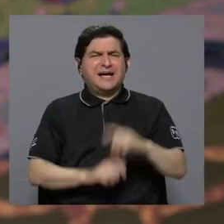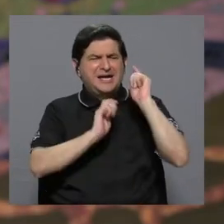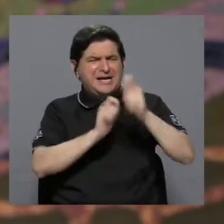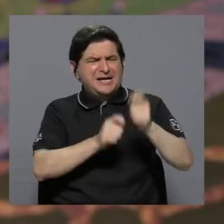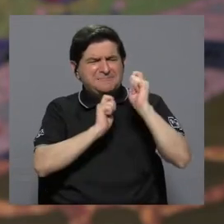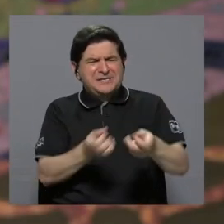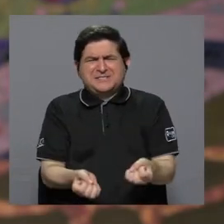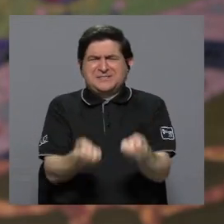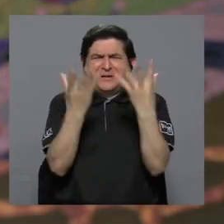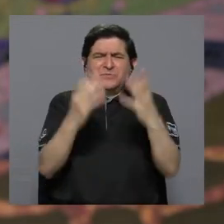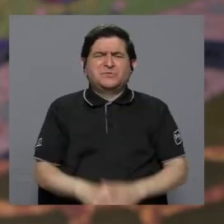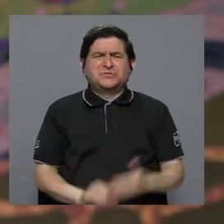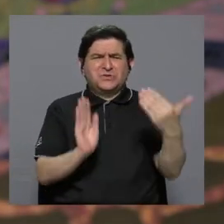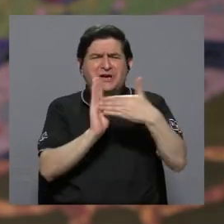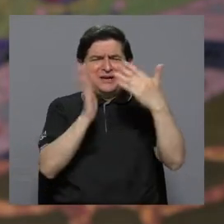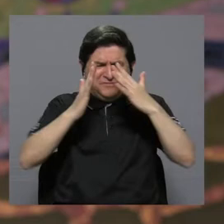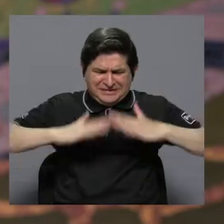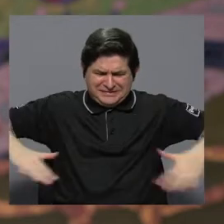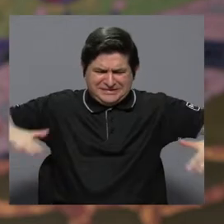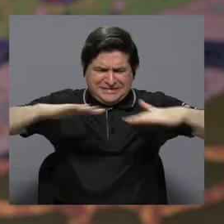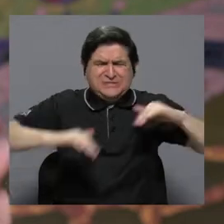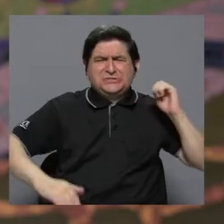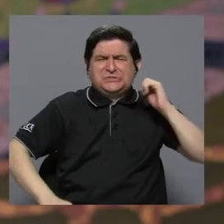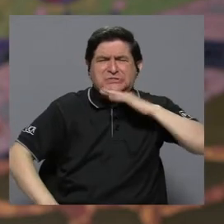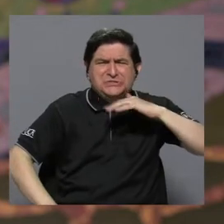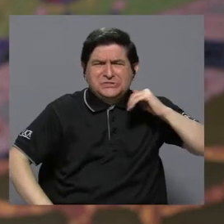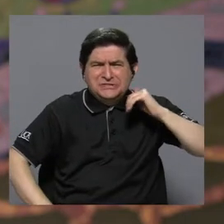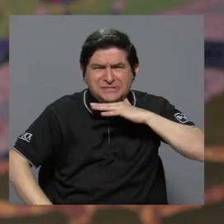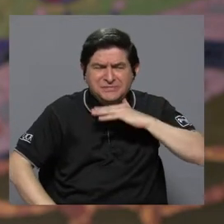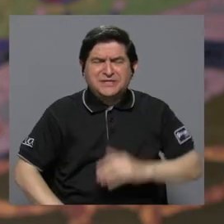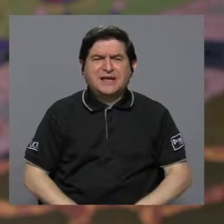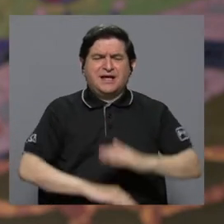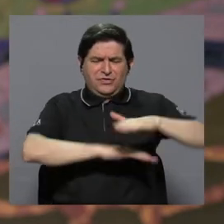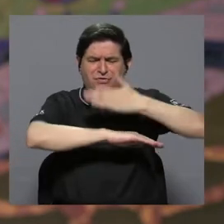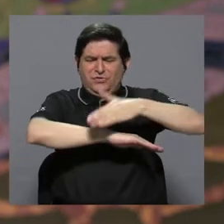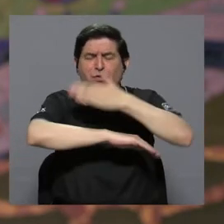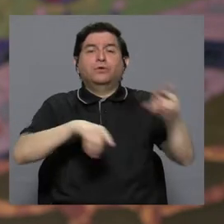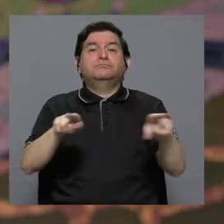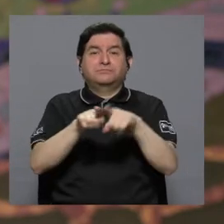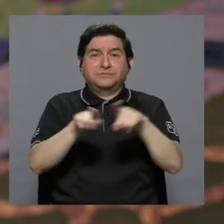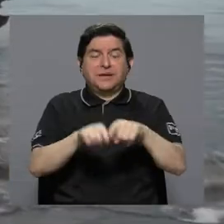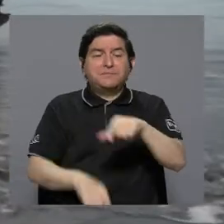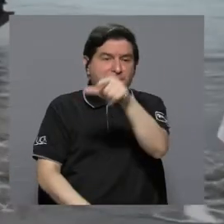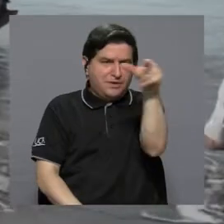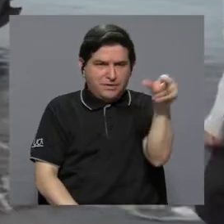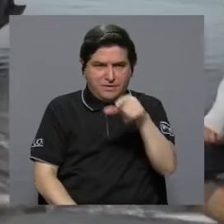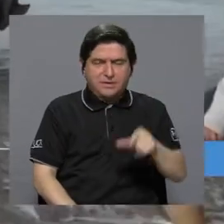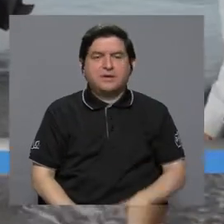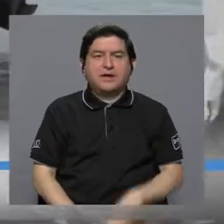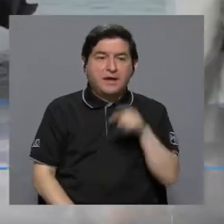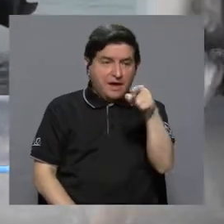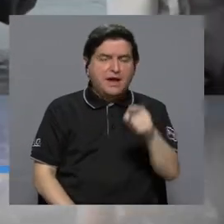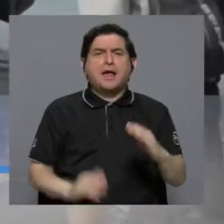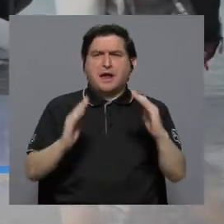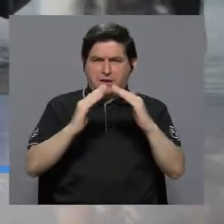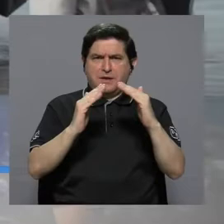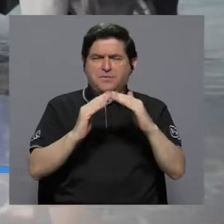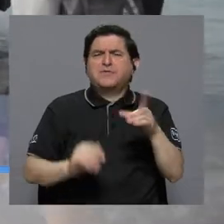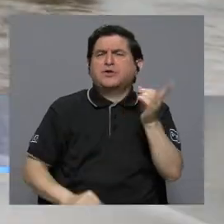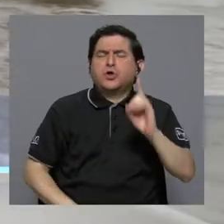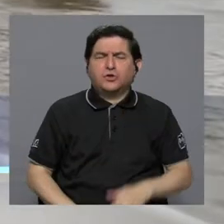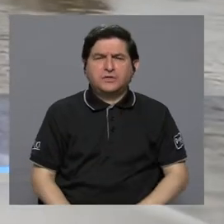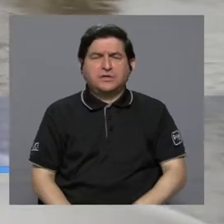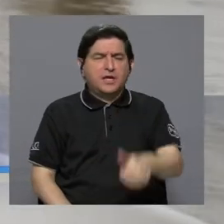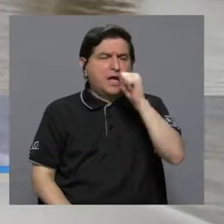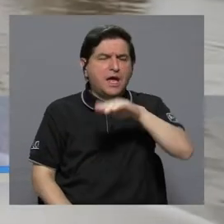sobrepesca, a la degradación de sus ambientes, contaminación costera y también ribereña. Es una especie que habita en aguas